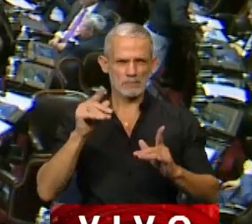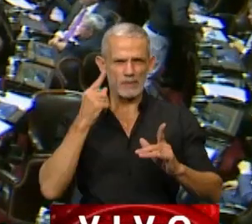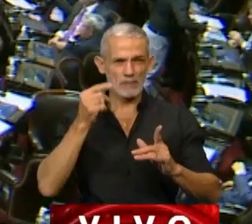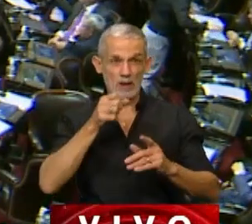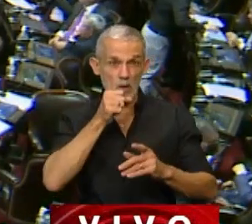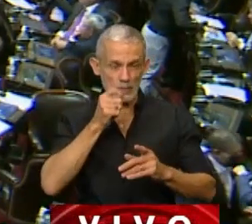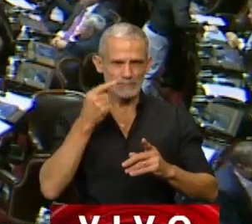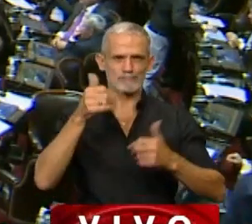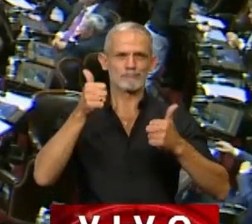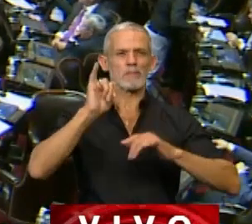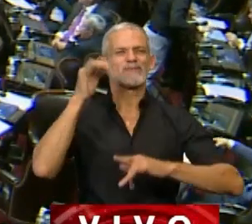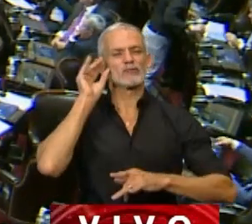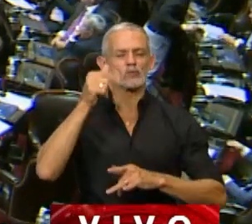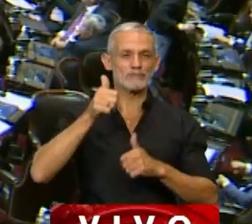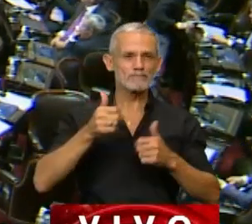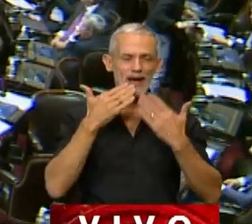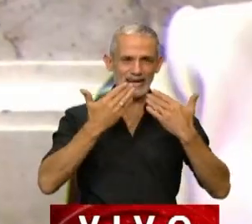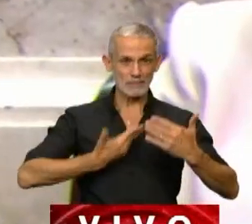Ahora, gracias, presidente.